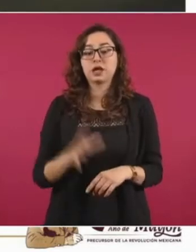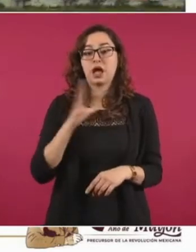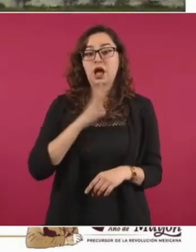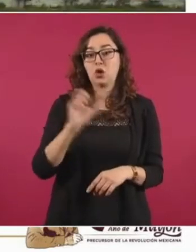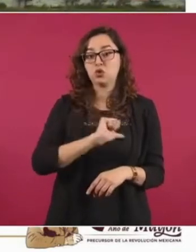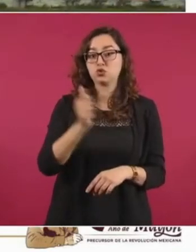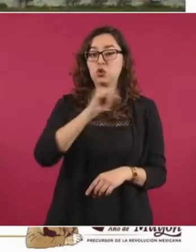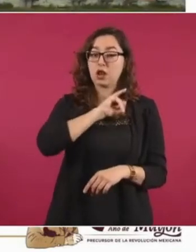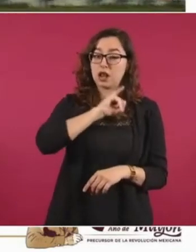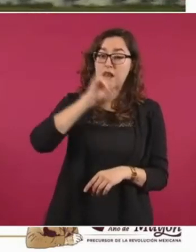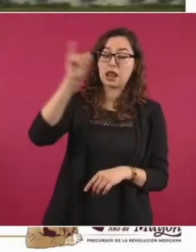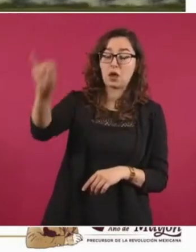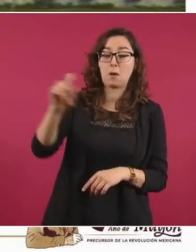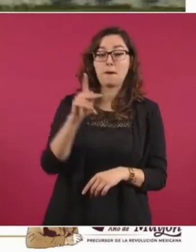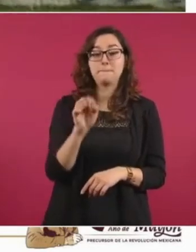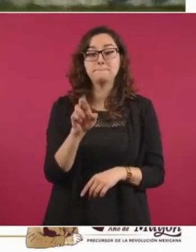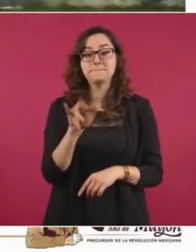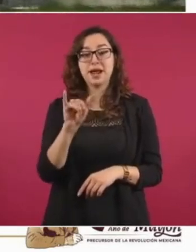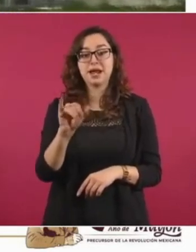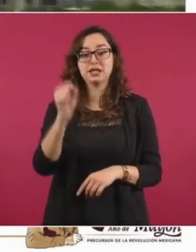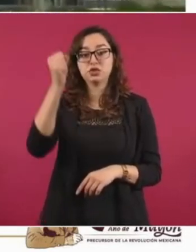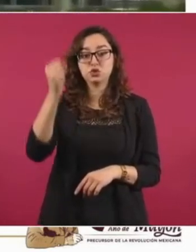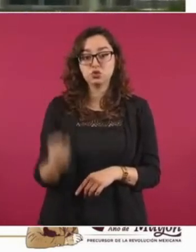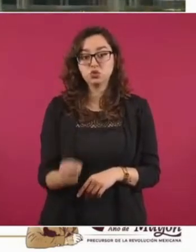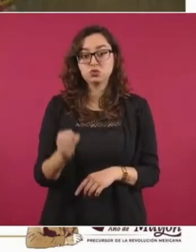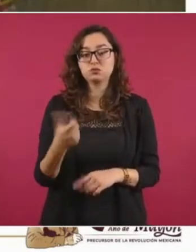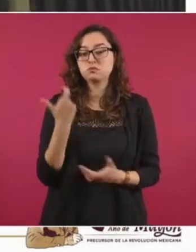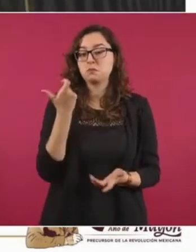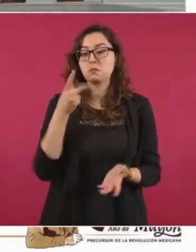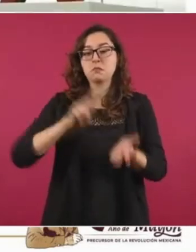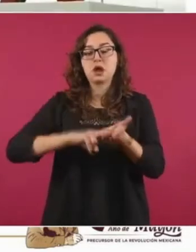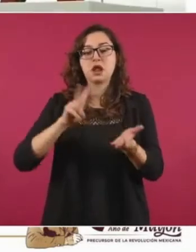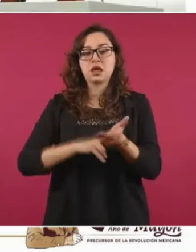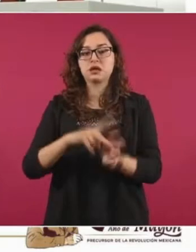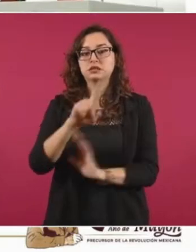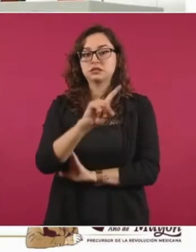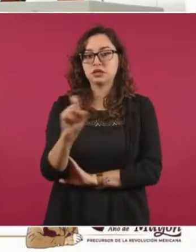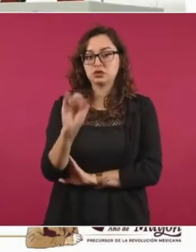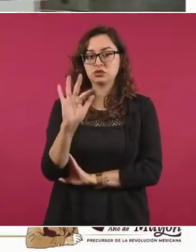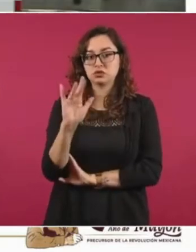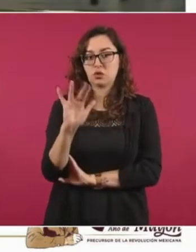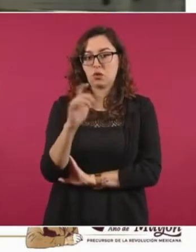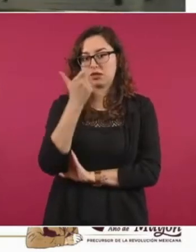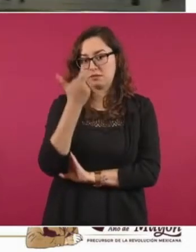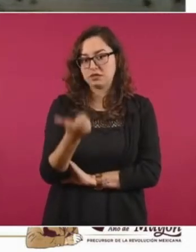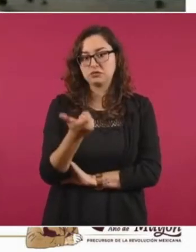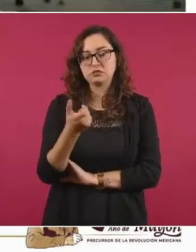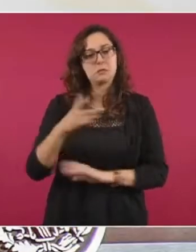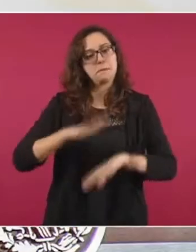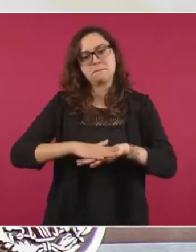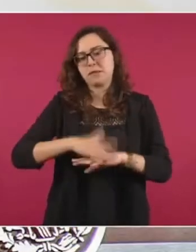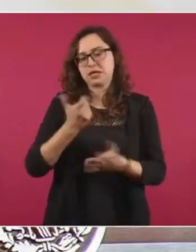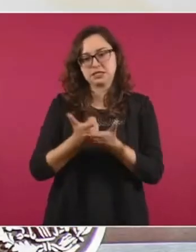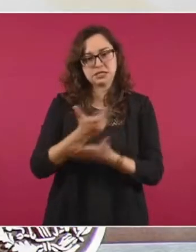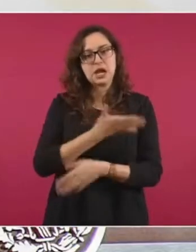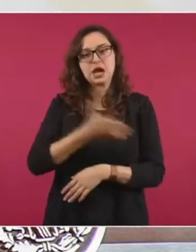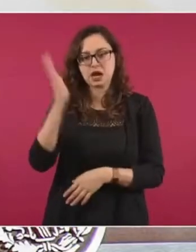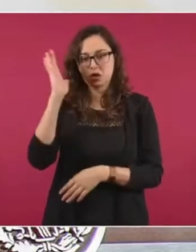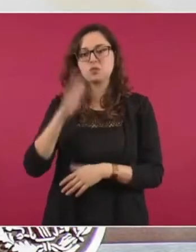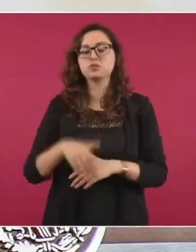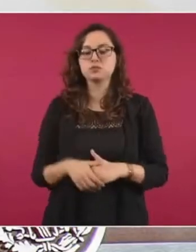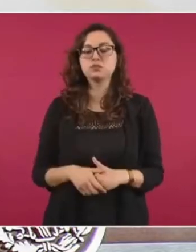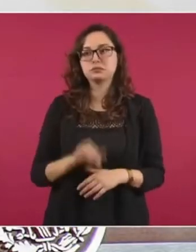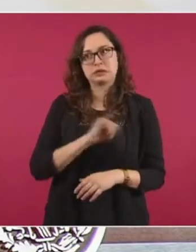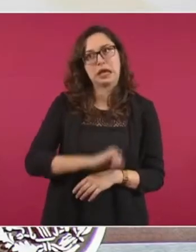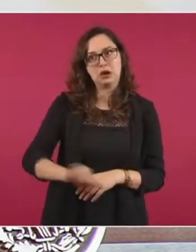Perisur, que son 150 pesos, es el precio más caro de transportación para llegar o salir del aeropuerto. Y